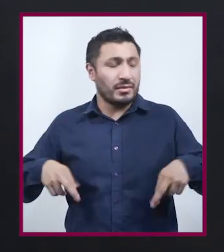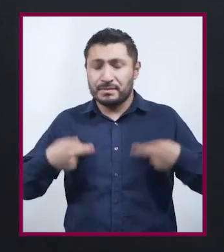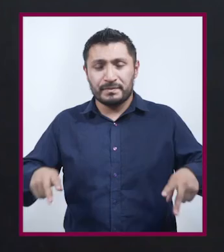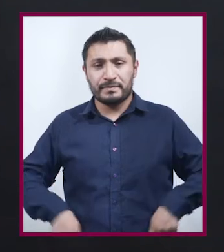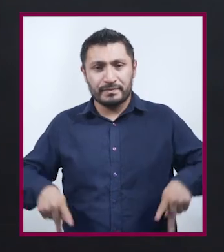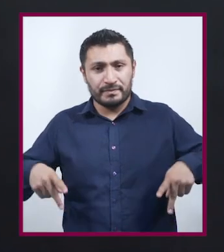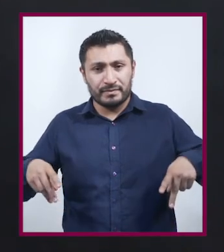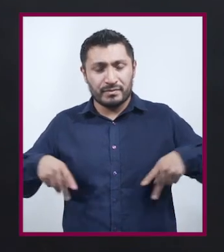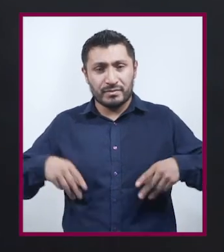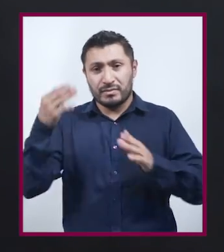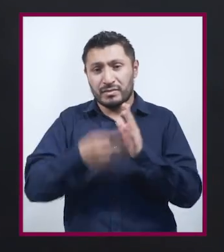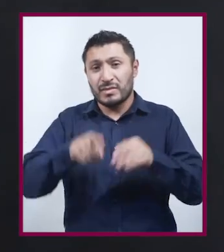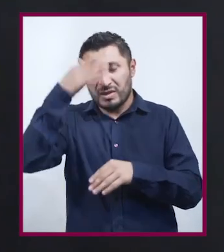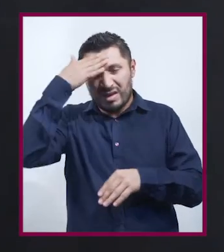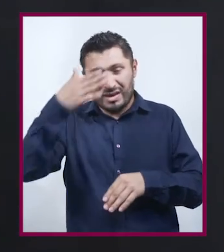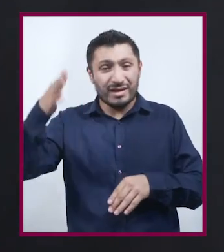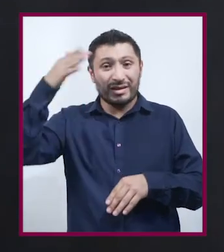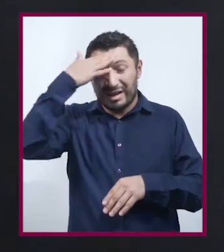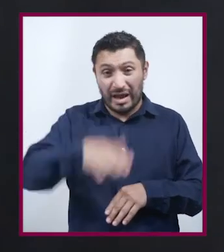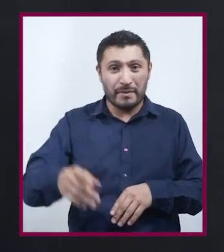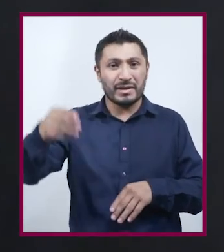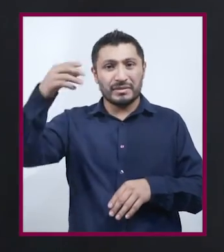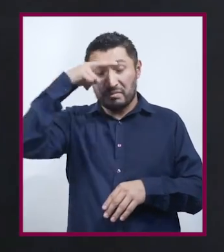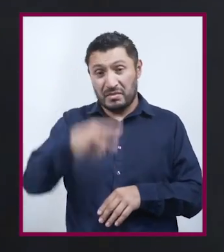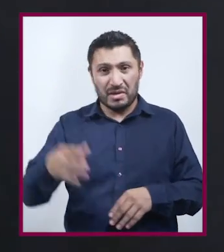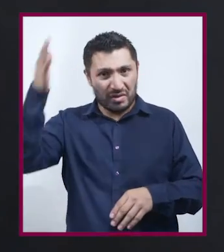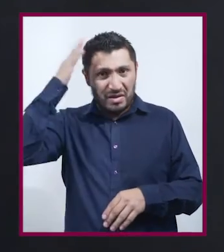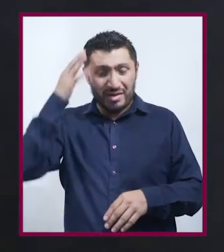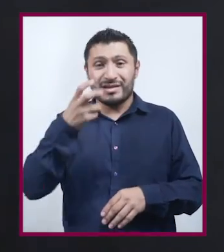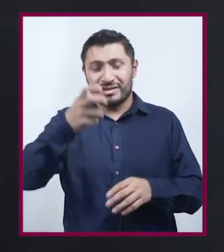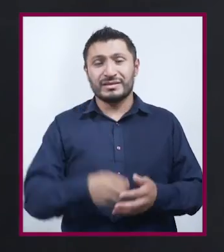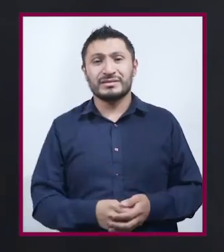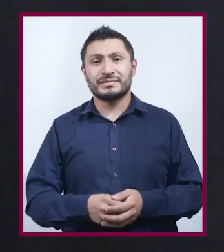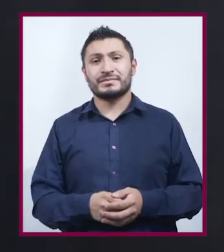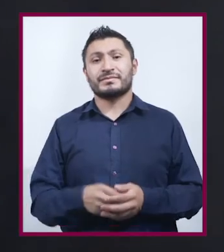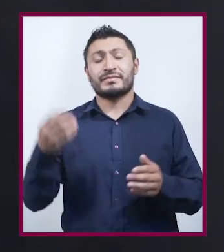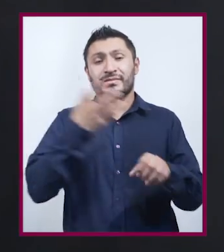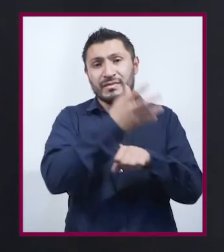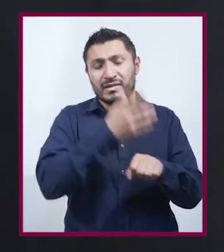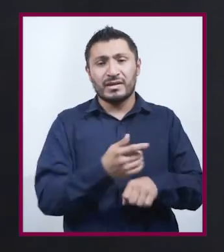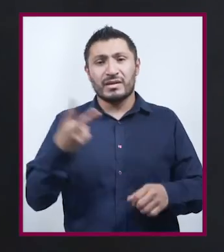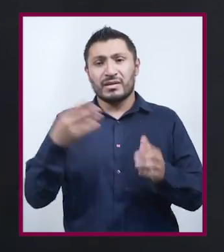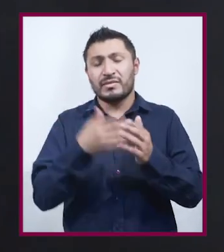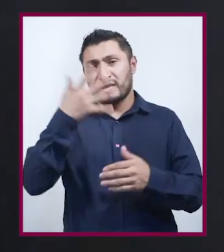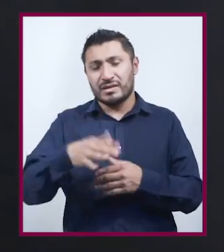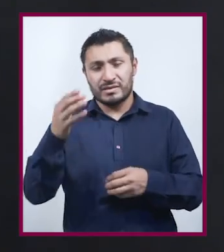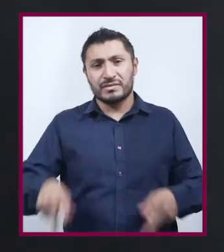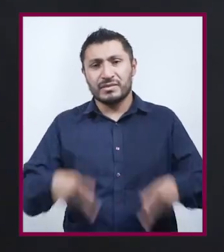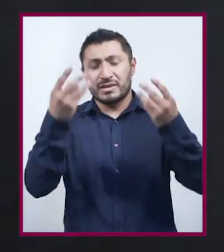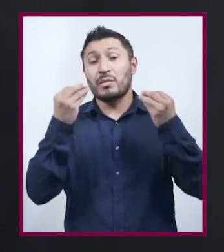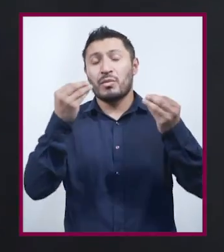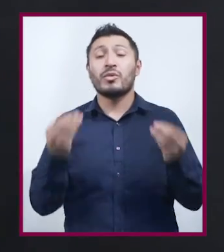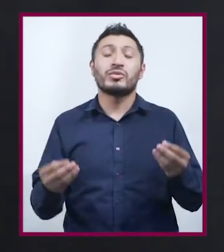¿Sabías que México es líder en este mercado? A pesar de la crisis de 2010, Estados Unidos importó más de 600 millones de pantalones de